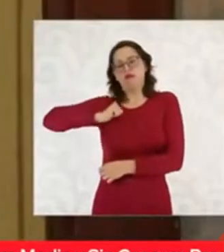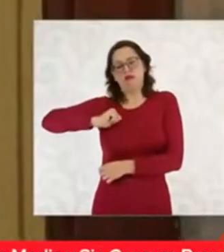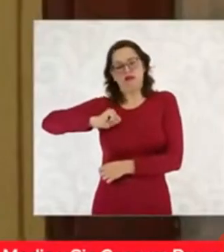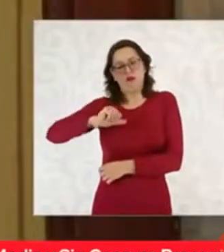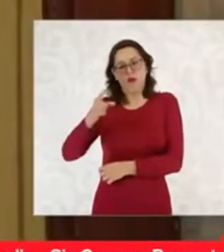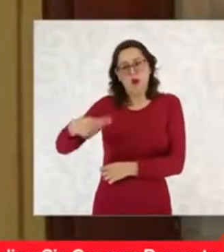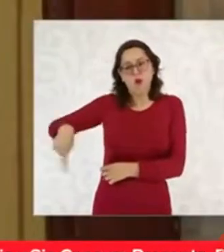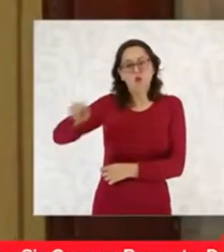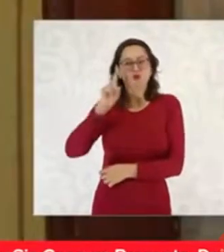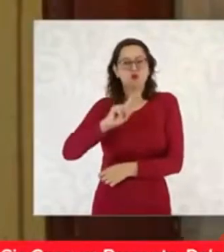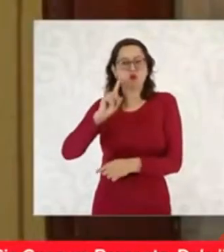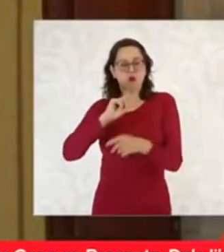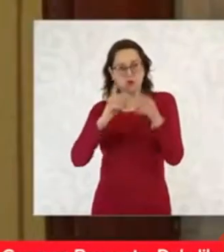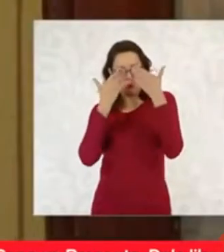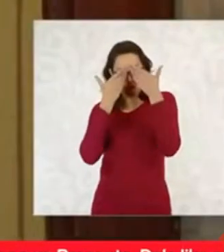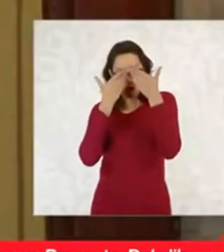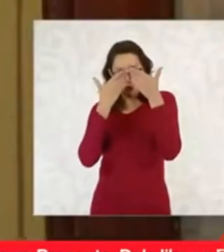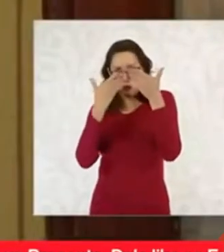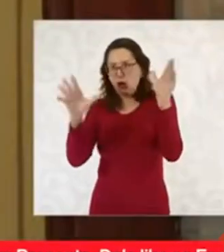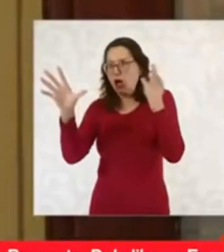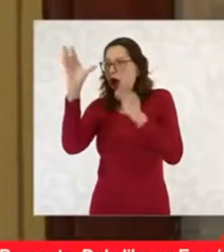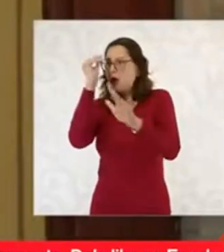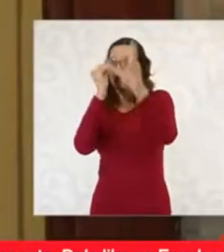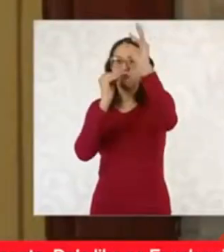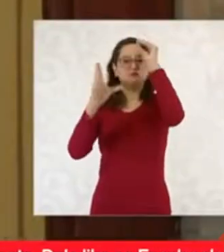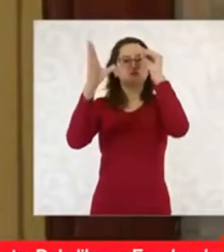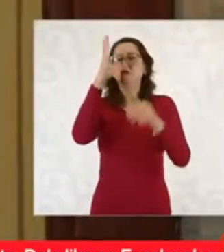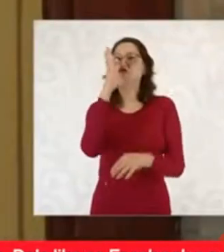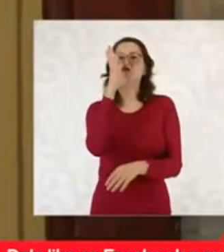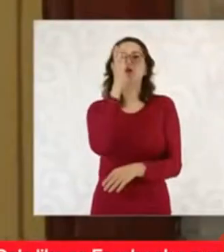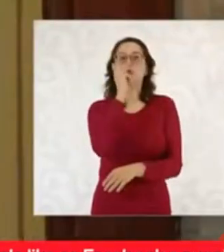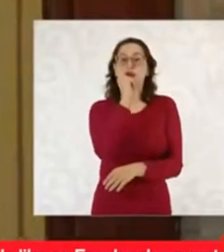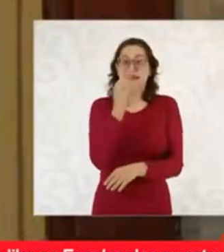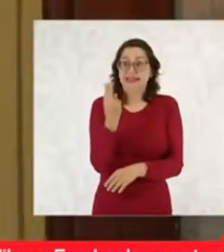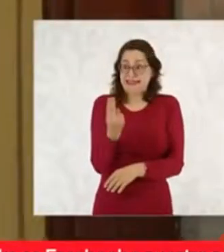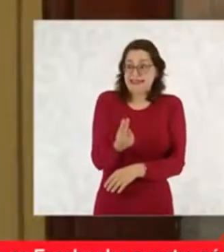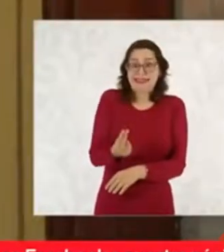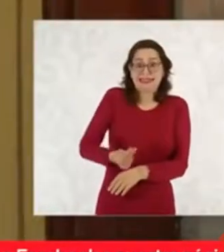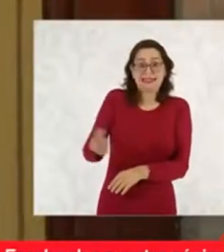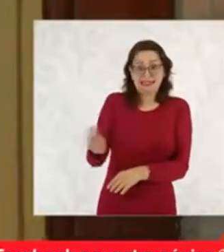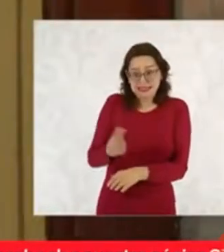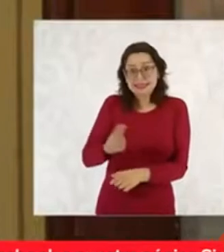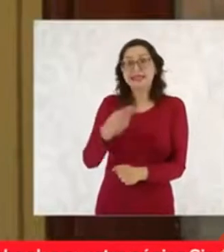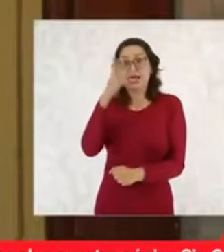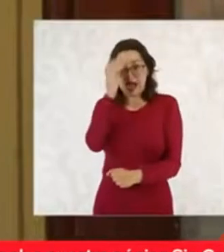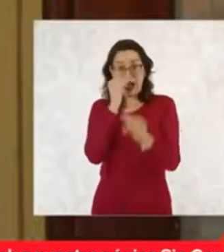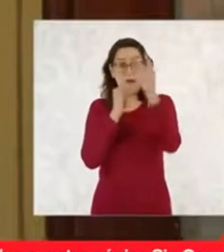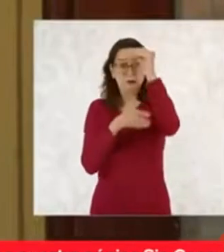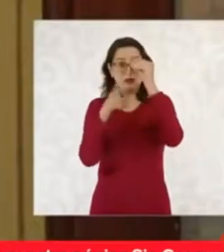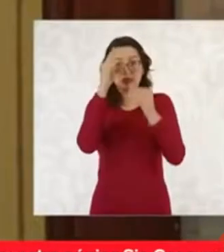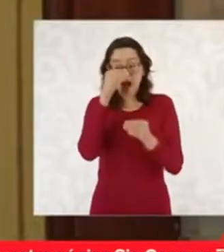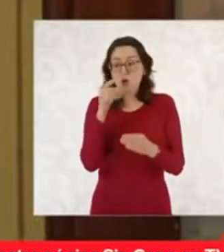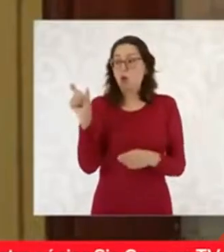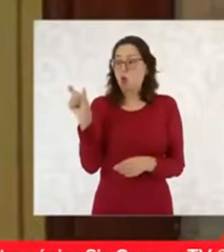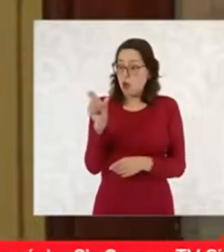de conocimientos que no solo son útiles, sino indispensables, las cuales, una vez generalizado,